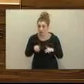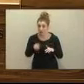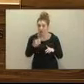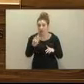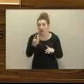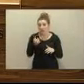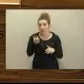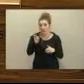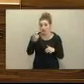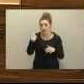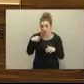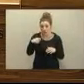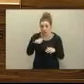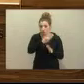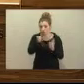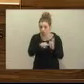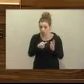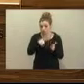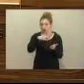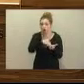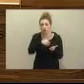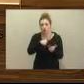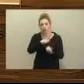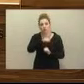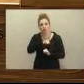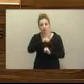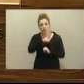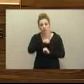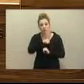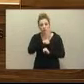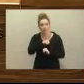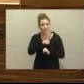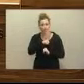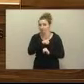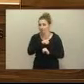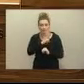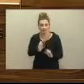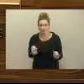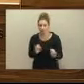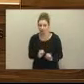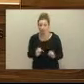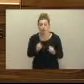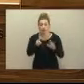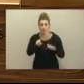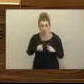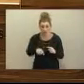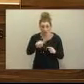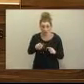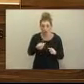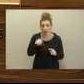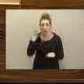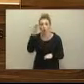corresponde íntegro. Esperé ese tiempo y nada. Pasados los seis meses, acudí de nuevo